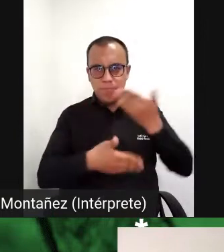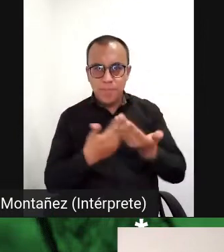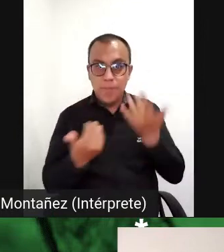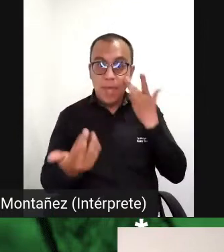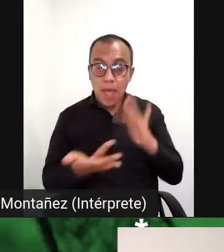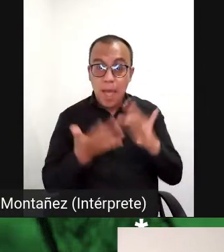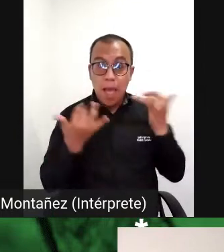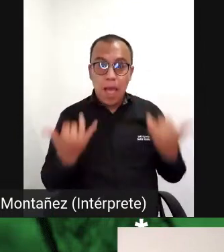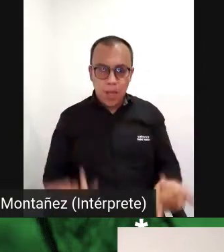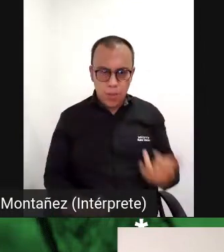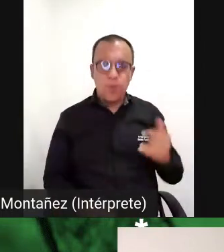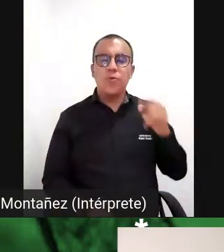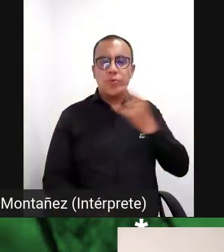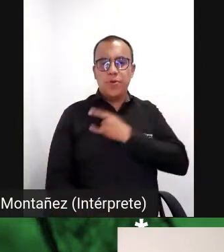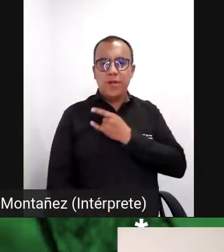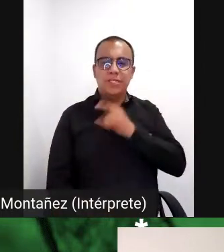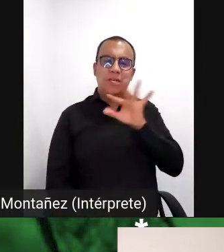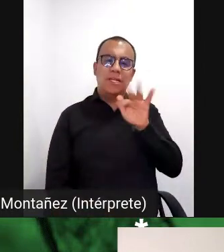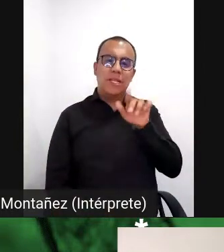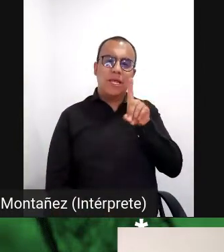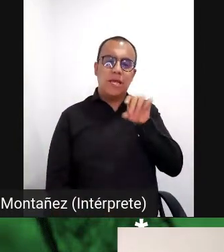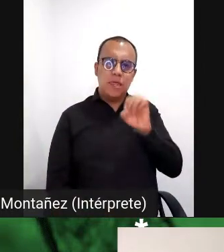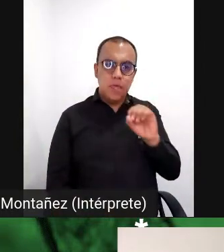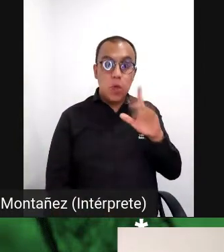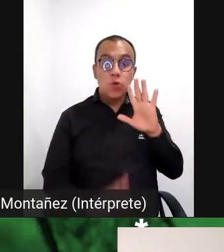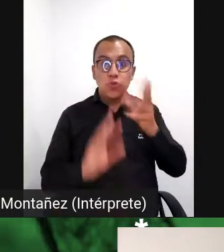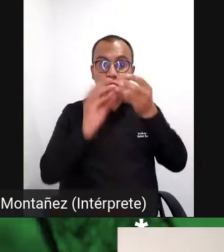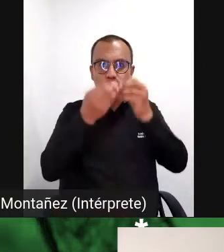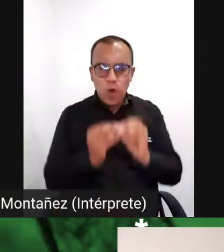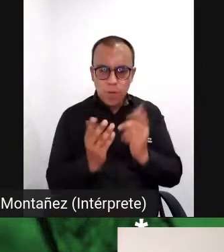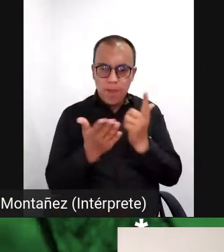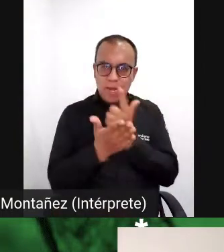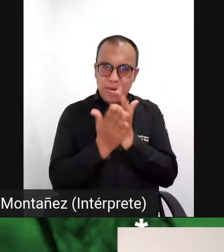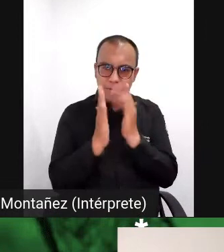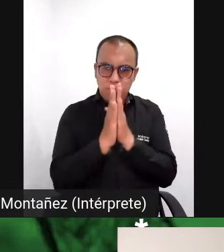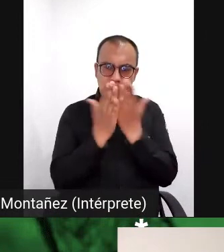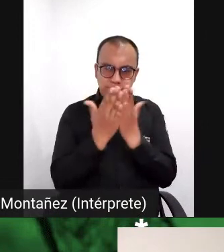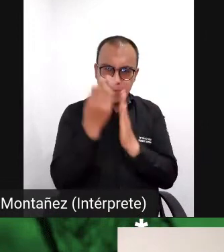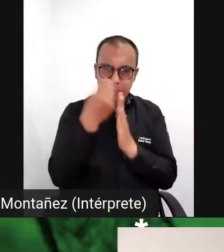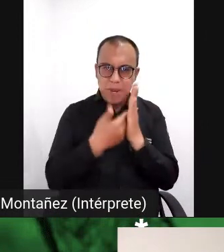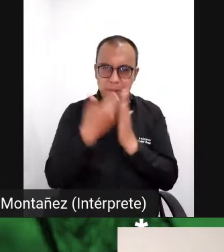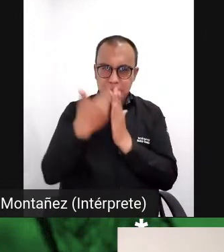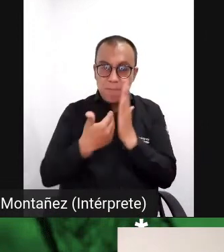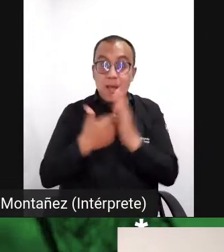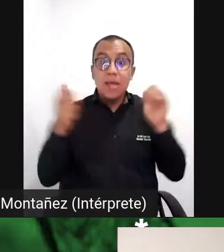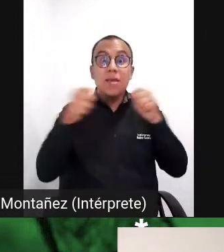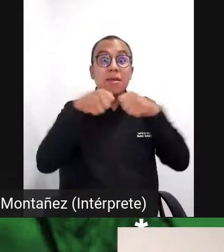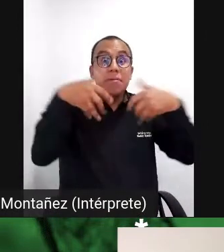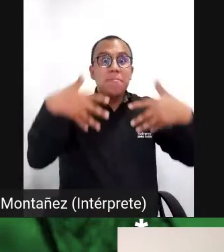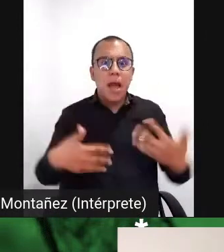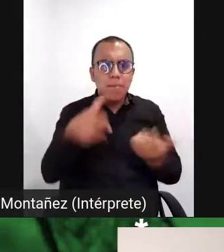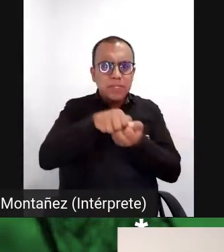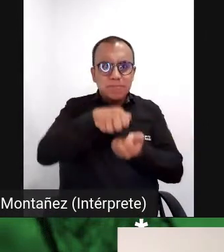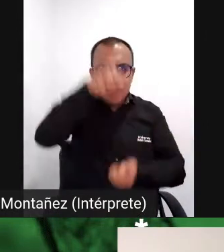La Tadeo. Con ella, por ejemplo, hicimos la diagramación del libro e hicimos también los mapas, que es otro elemento fundamental de cómo contar esa